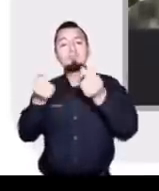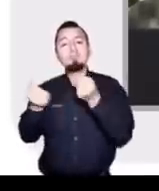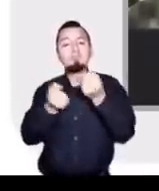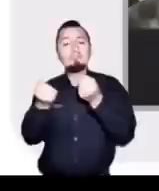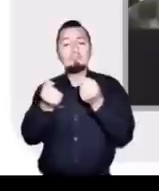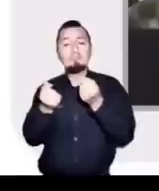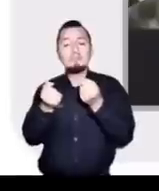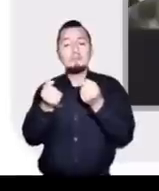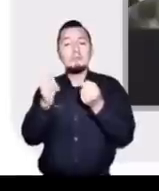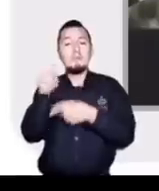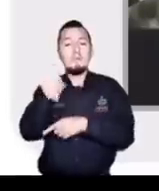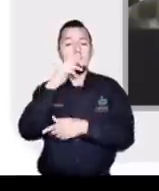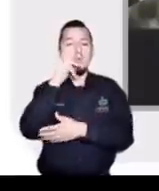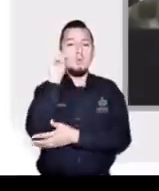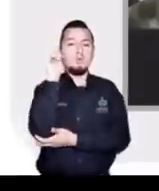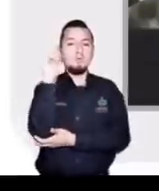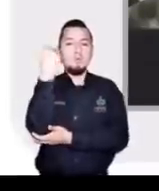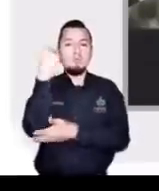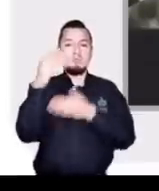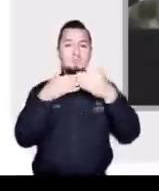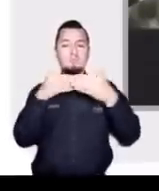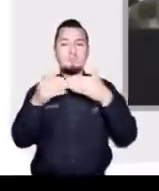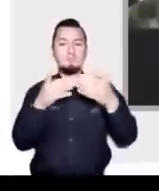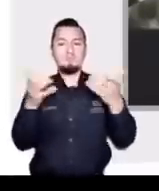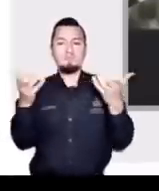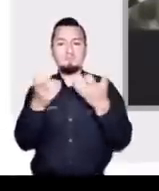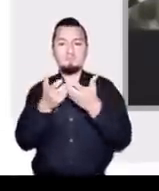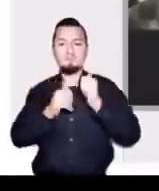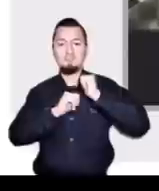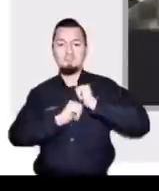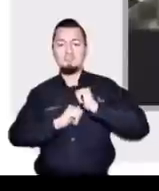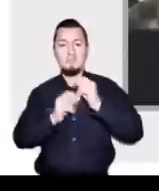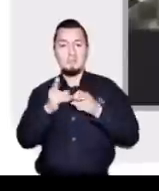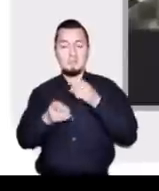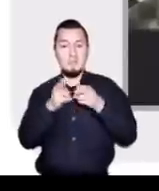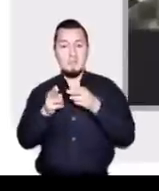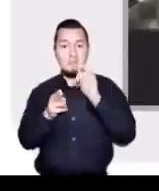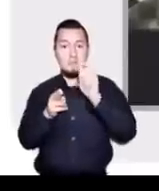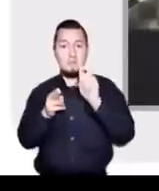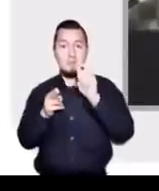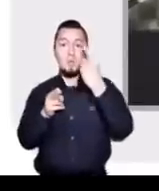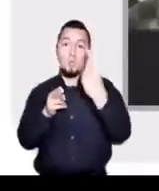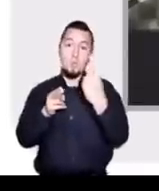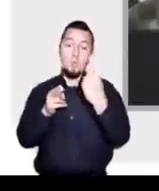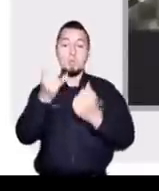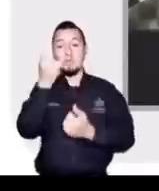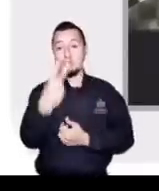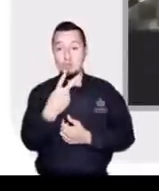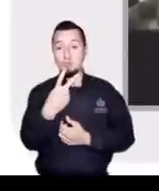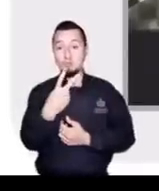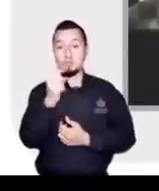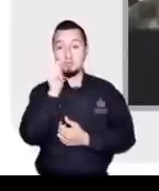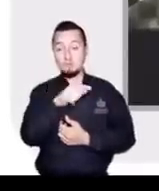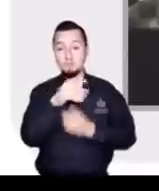de base para los trenes de las líneas 1 y 2, pero evidentemente estamos hablando